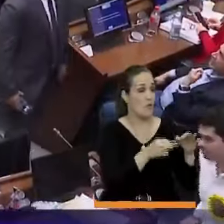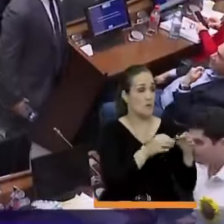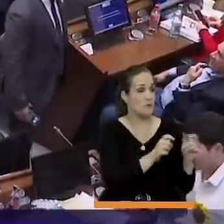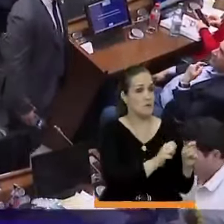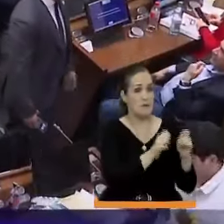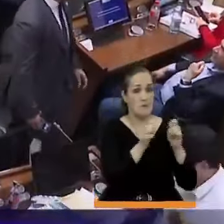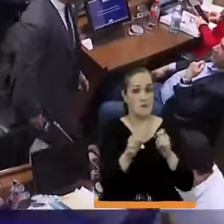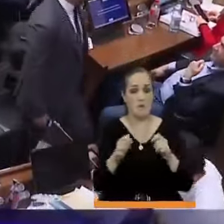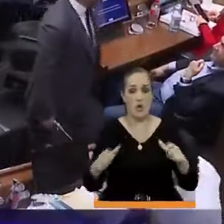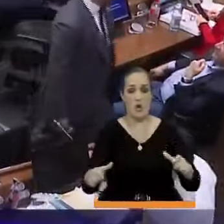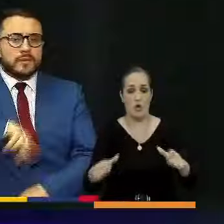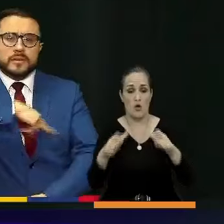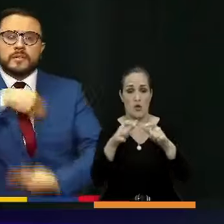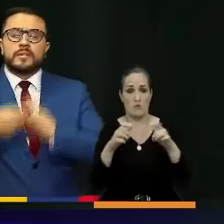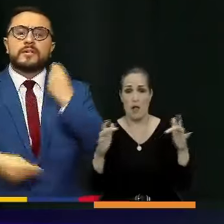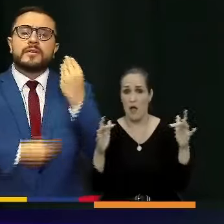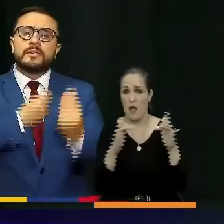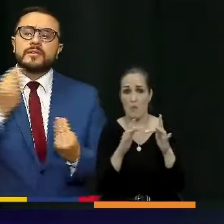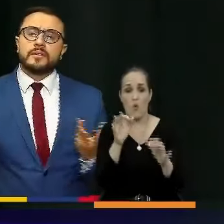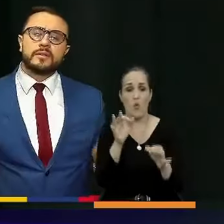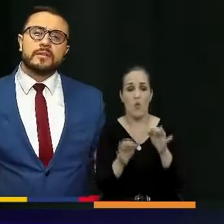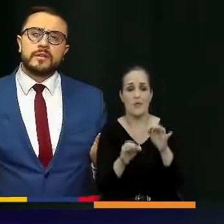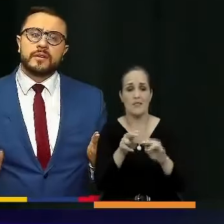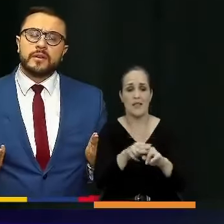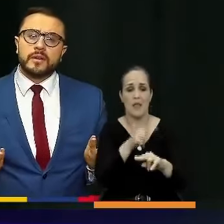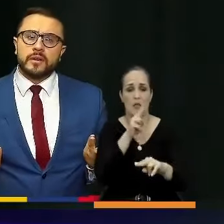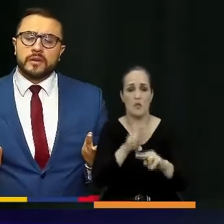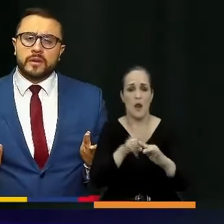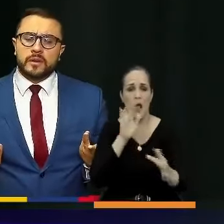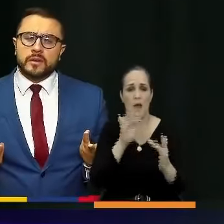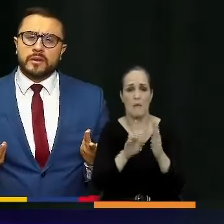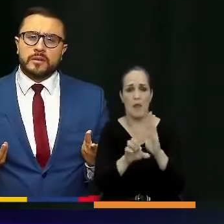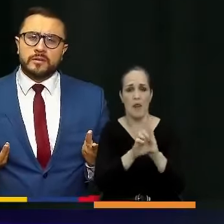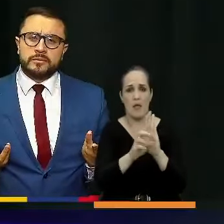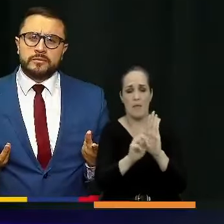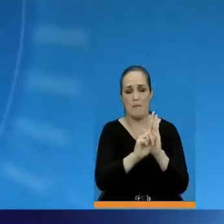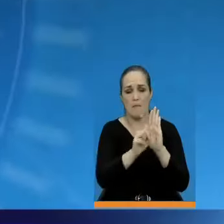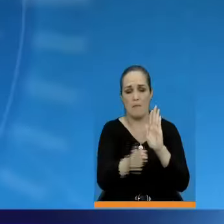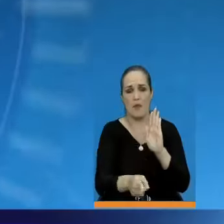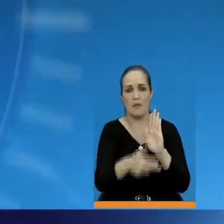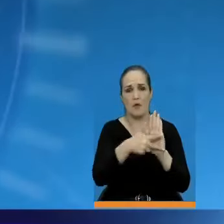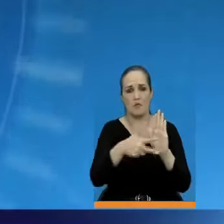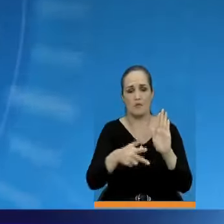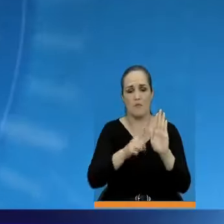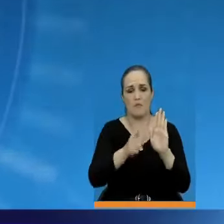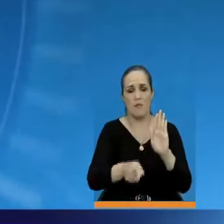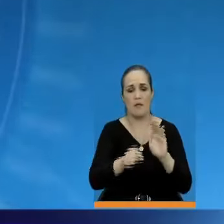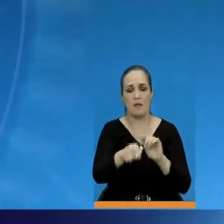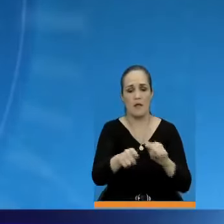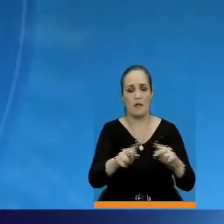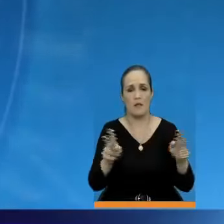del Congreso como juez natural del presidente de la República, según la Constitución.